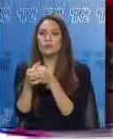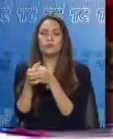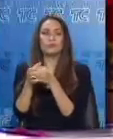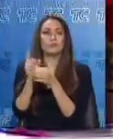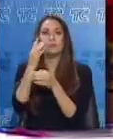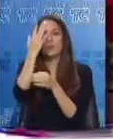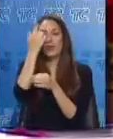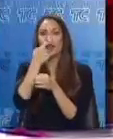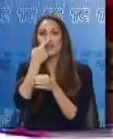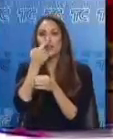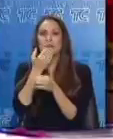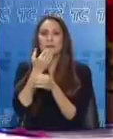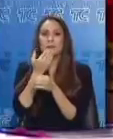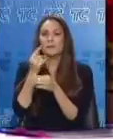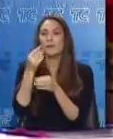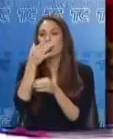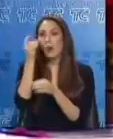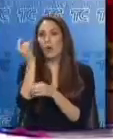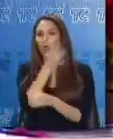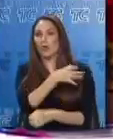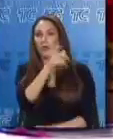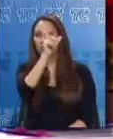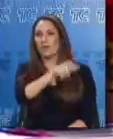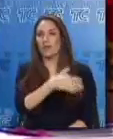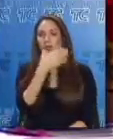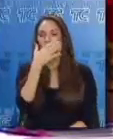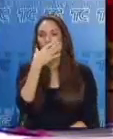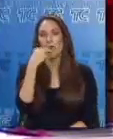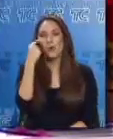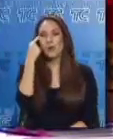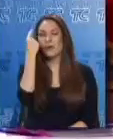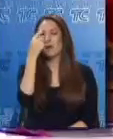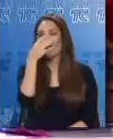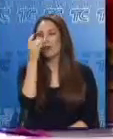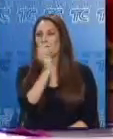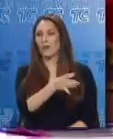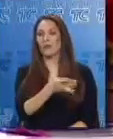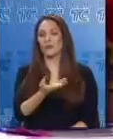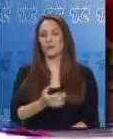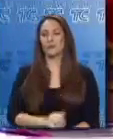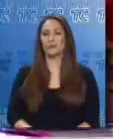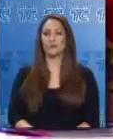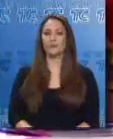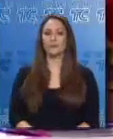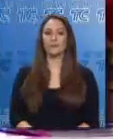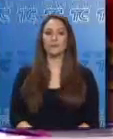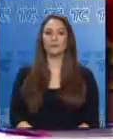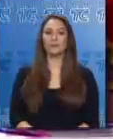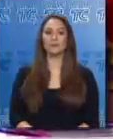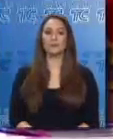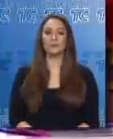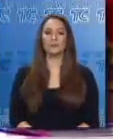por intereses, por el odio a Correa, por la mediocridad, ¿no? El objetivo es... Fabiola Santana, TC Televisión.